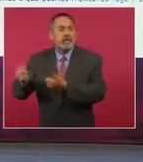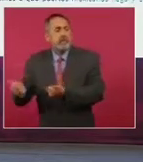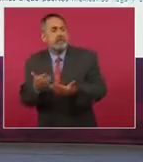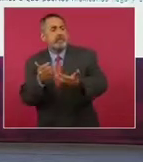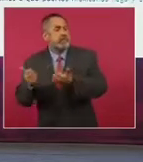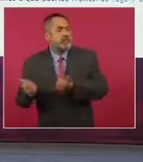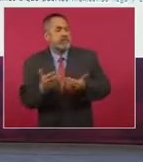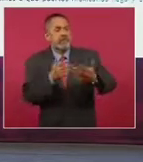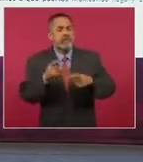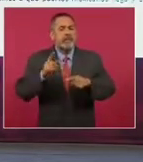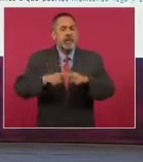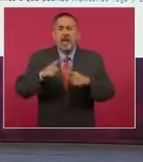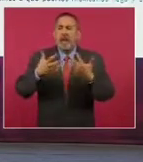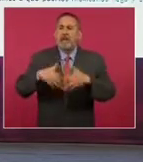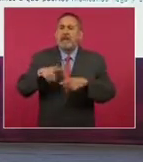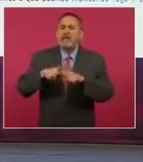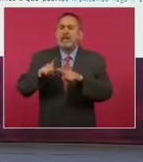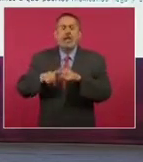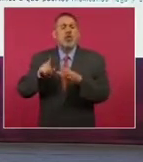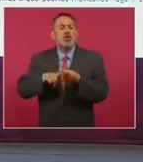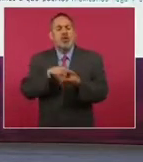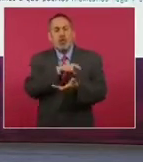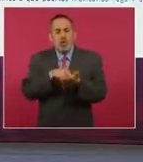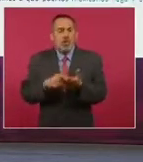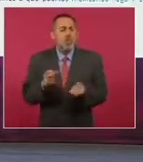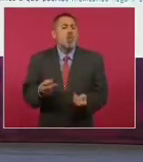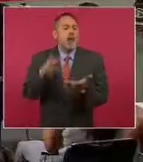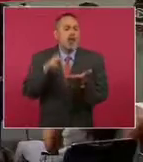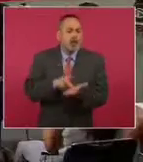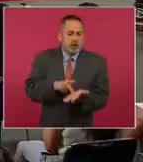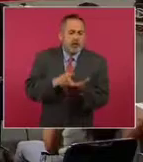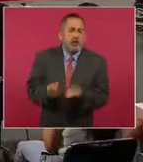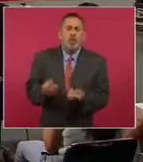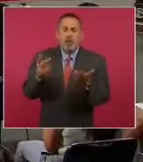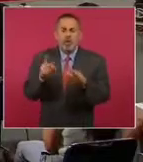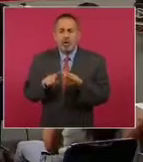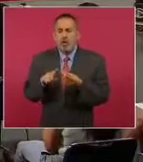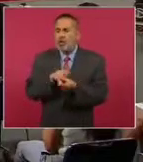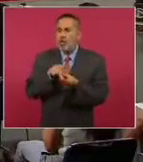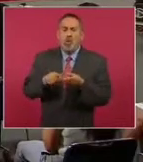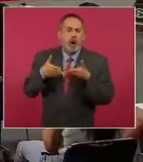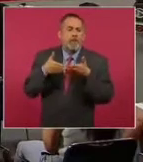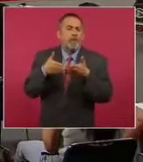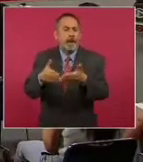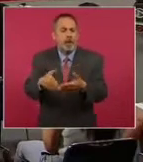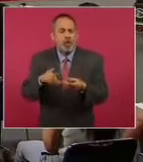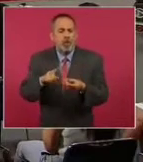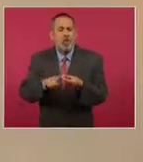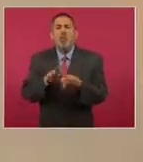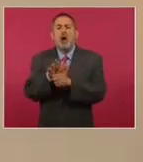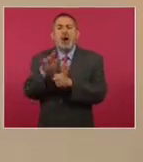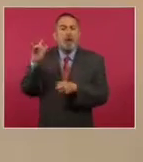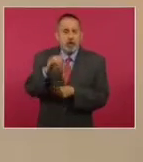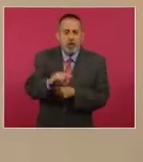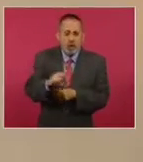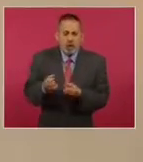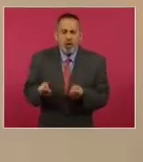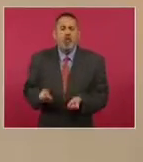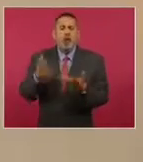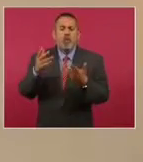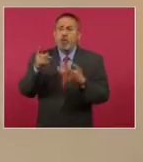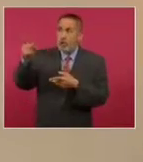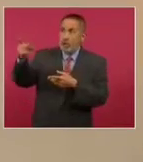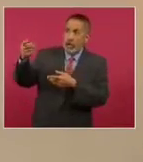esta sustancia, en qué cantidad, en qué embarcaciones, cuándo sale de